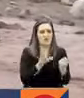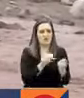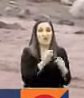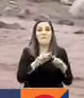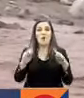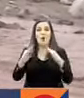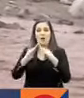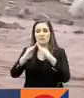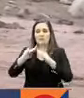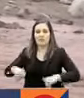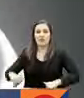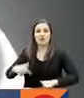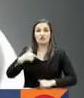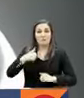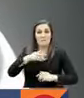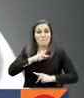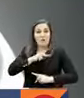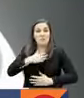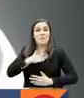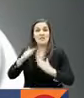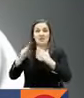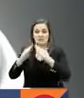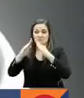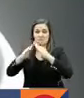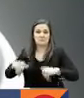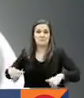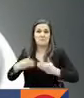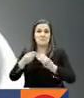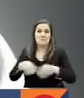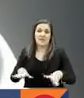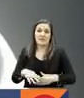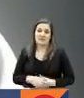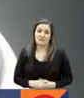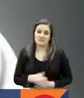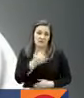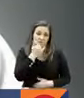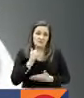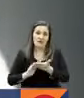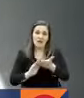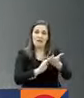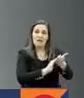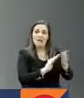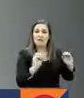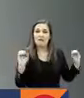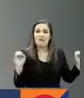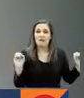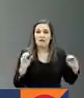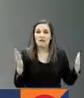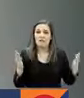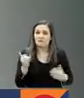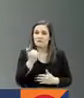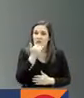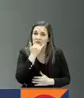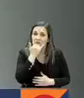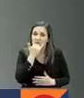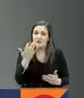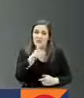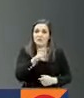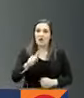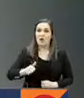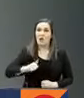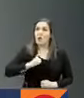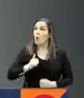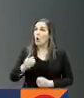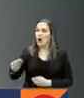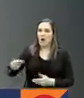no pagaba arriendo. Harta plata sí llegó, pero ¿qué pasó? Que la gente se aprovechó de eso